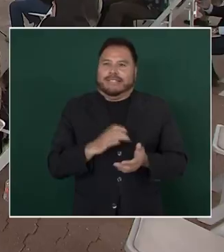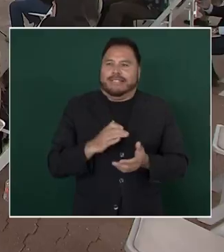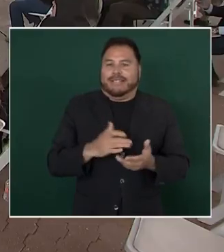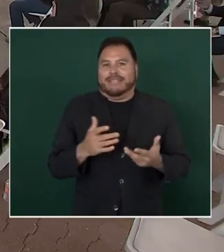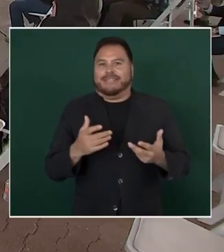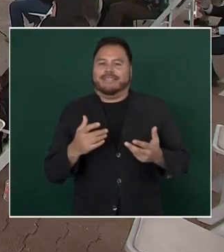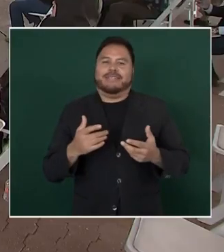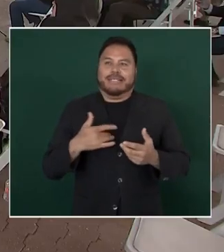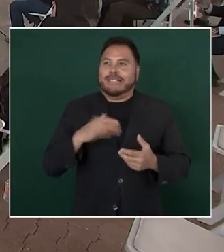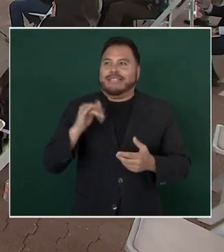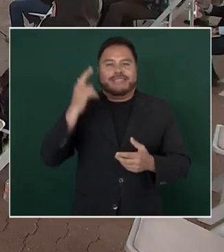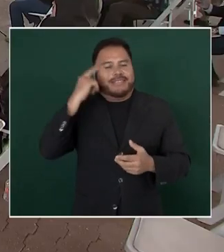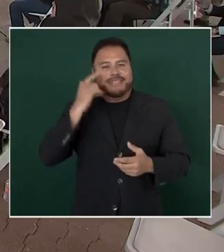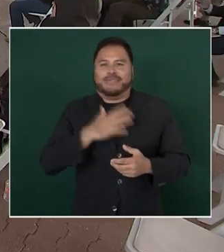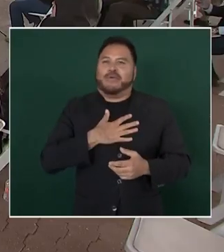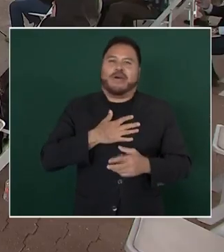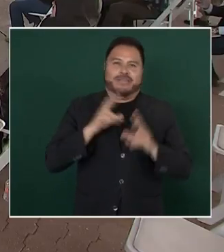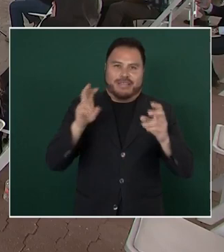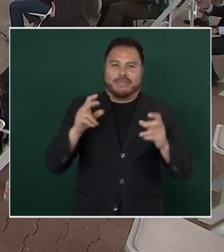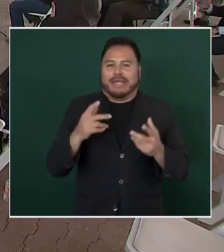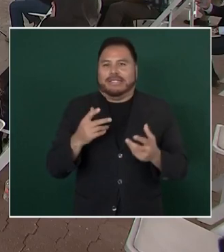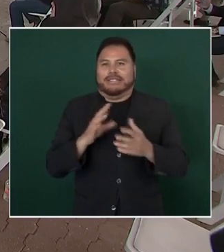y se apasiona, ¿no?,